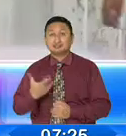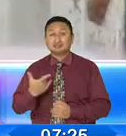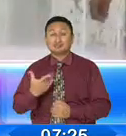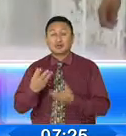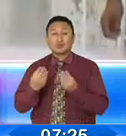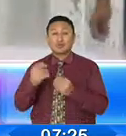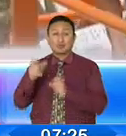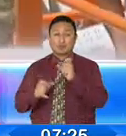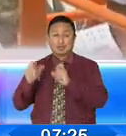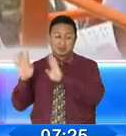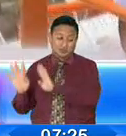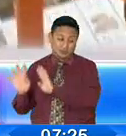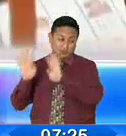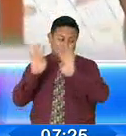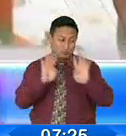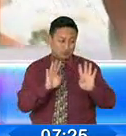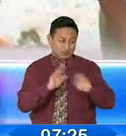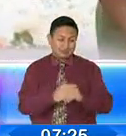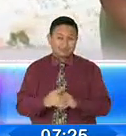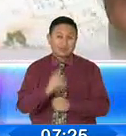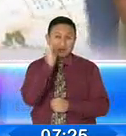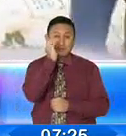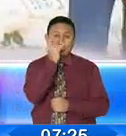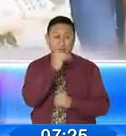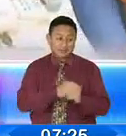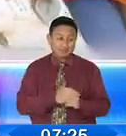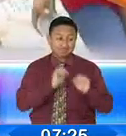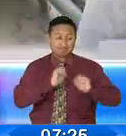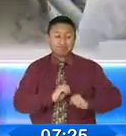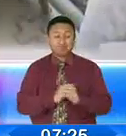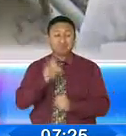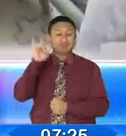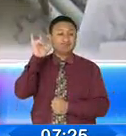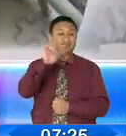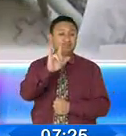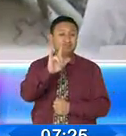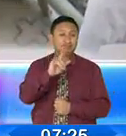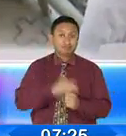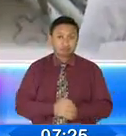a regalarle flores y ese te amo que no se borra ni con la eternidad.